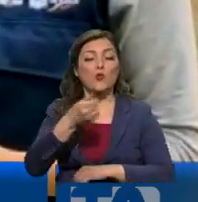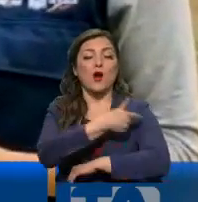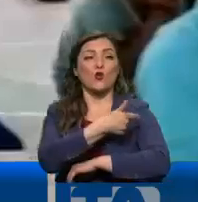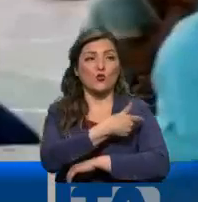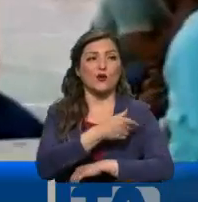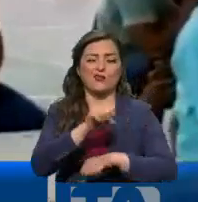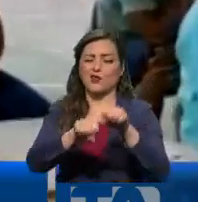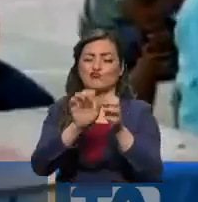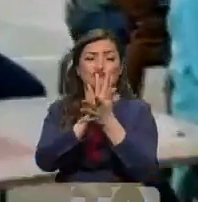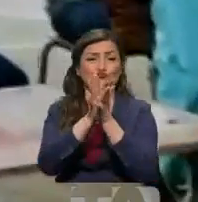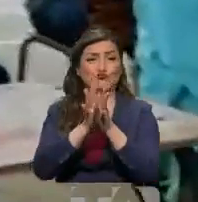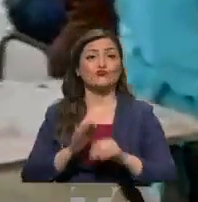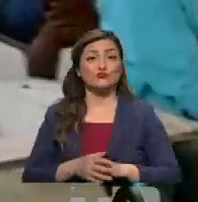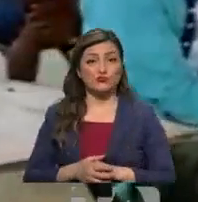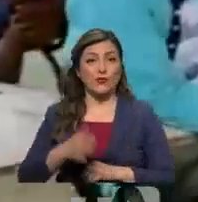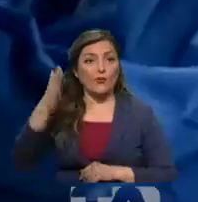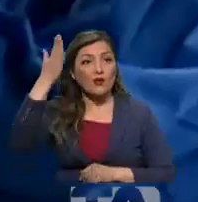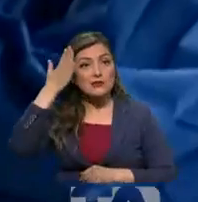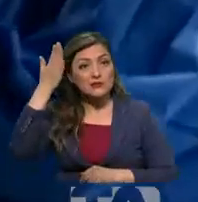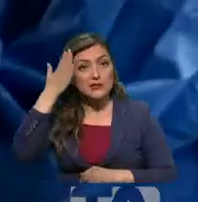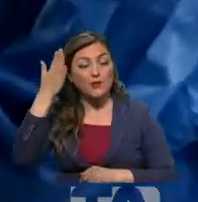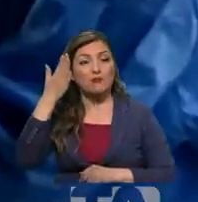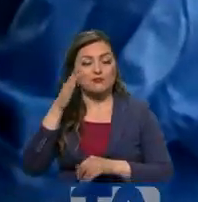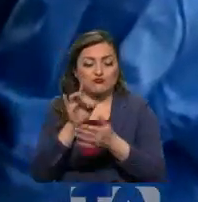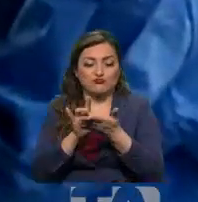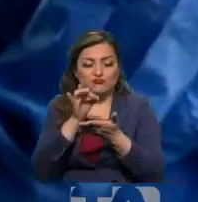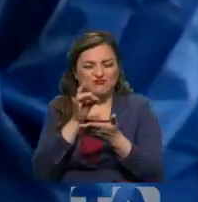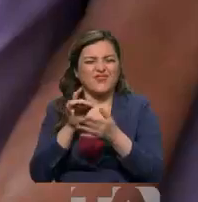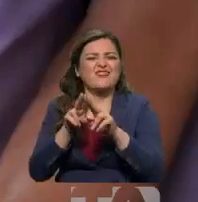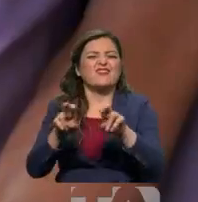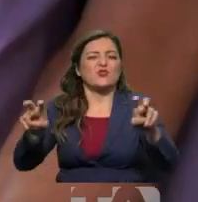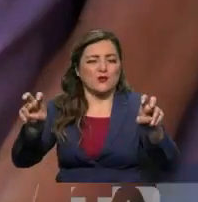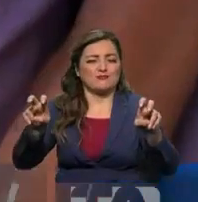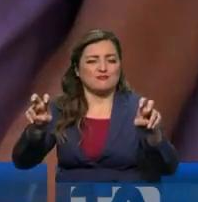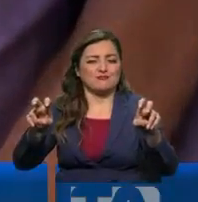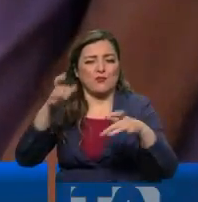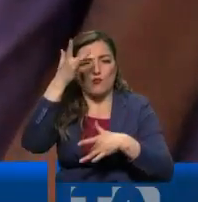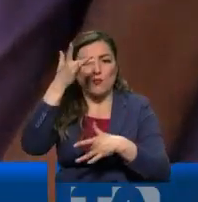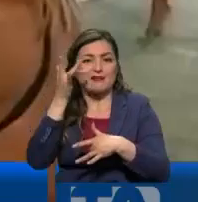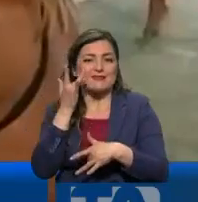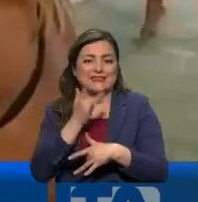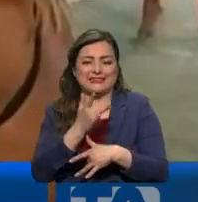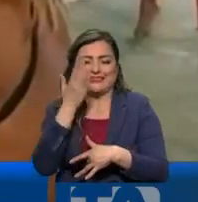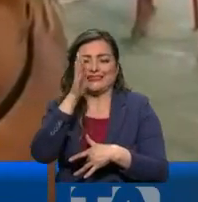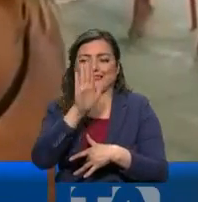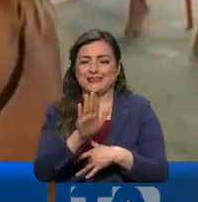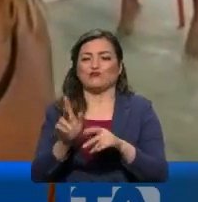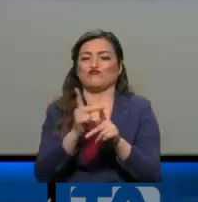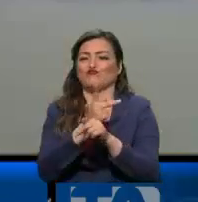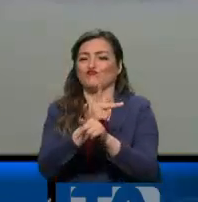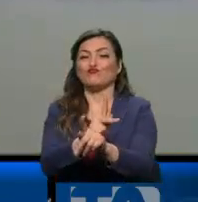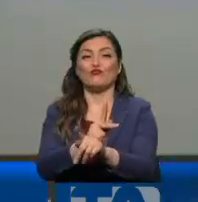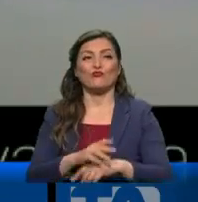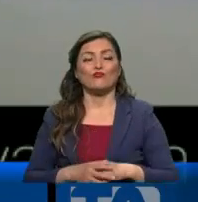ningún daño. A pesar de tener los conocimientos en medicina ancestral, saben que se enfrentan a una enfermedad desconocida y que deben estar